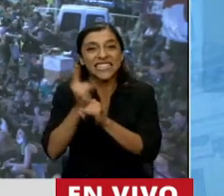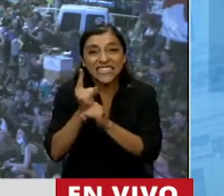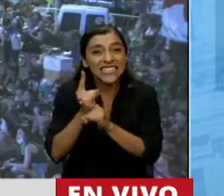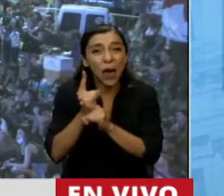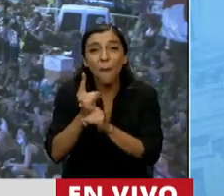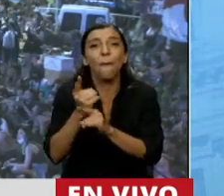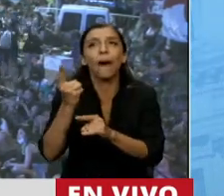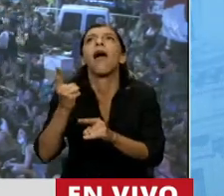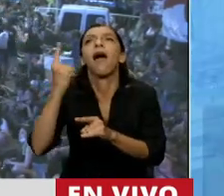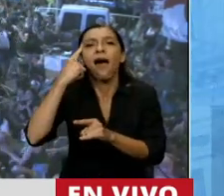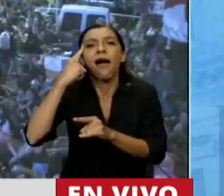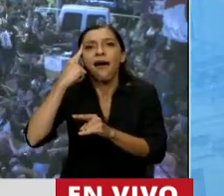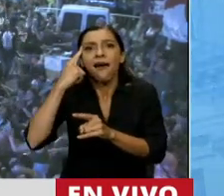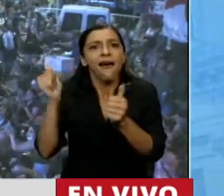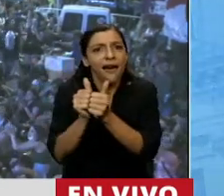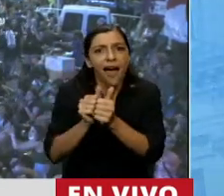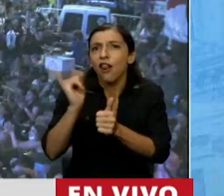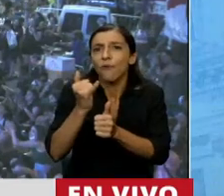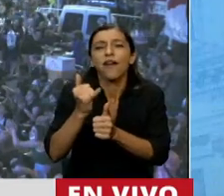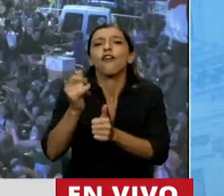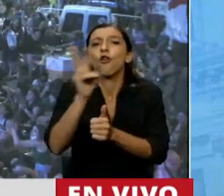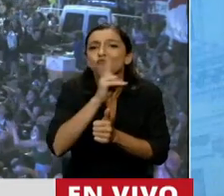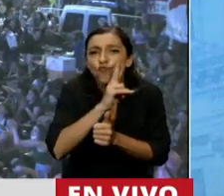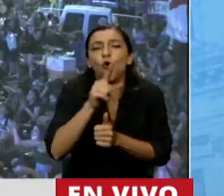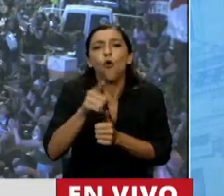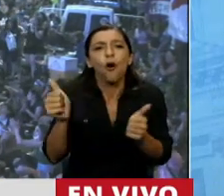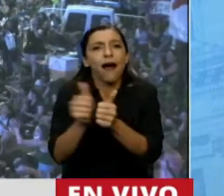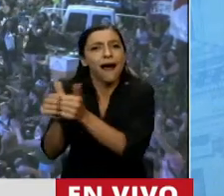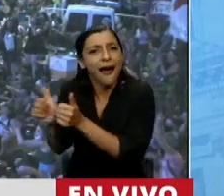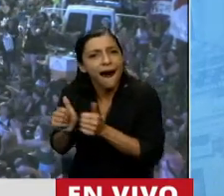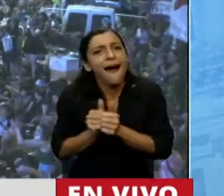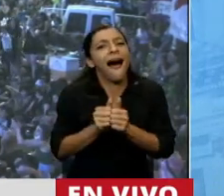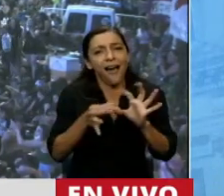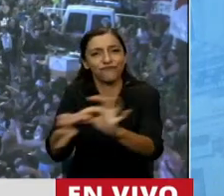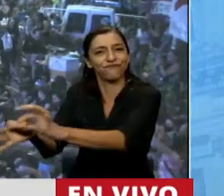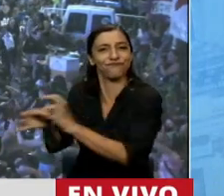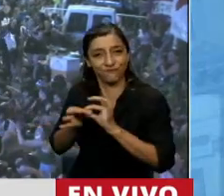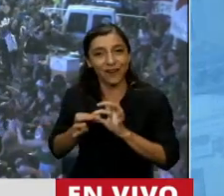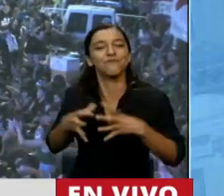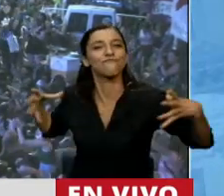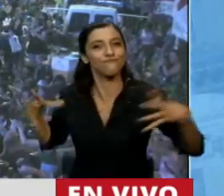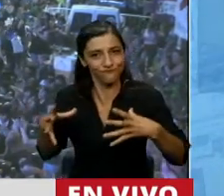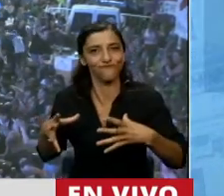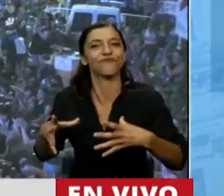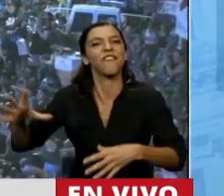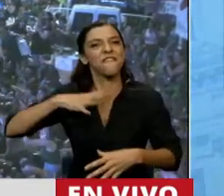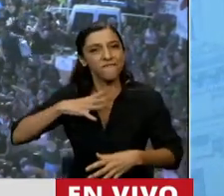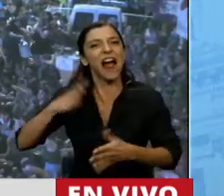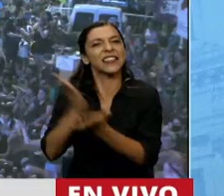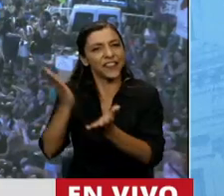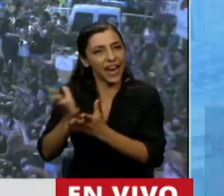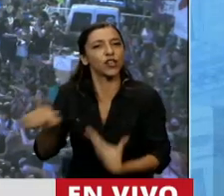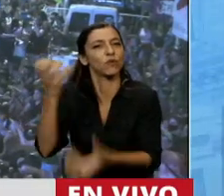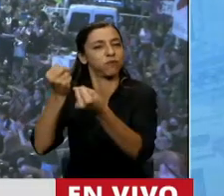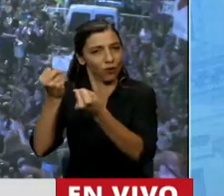presidente. Y esto recién empieza. Todavía las mujeres nos quedan muchas injusticias por reparar y muchos derechos por